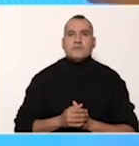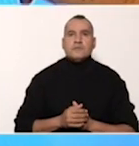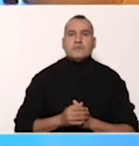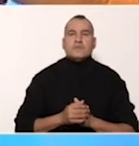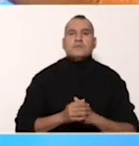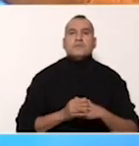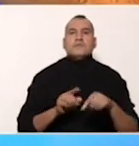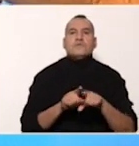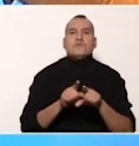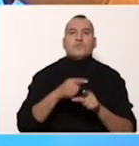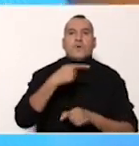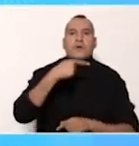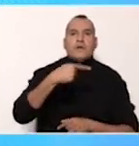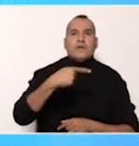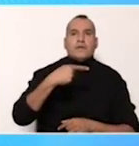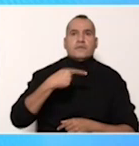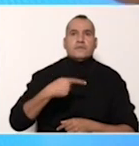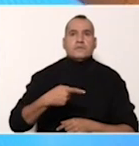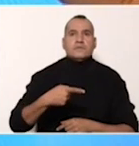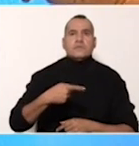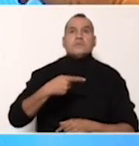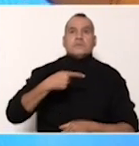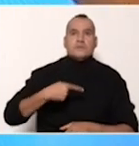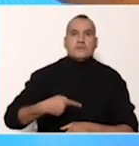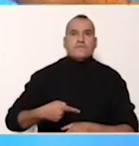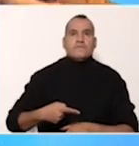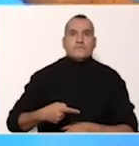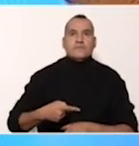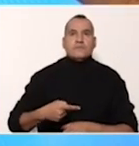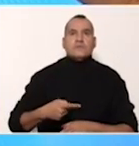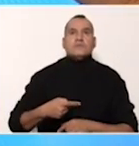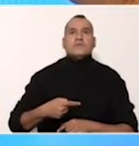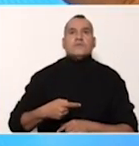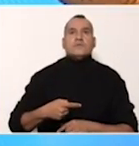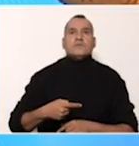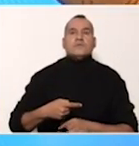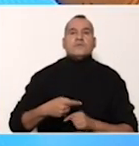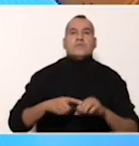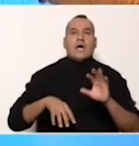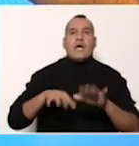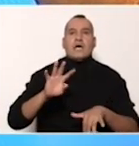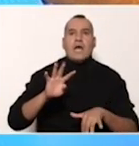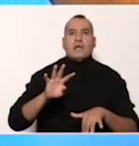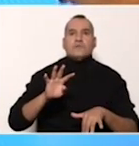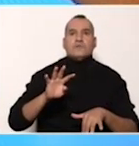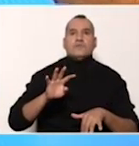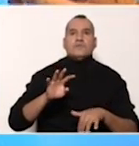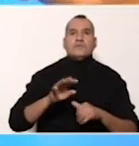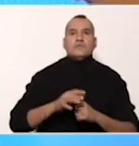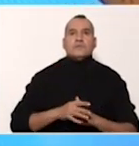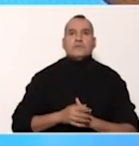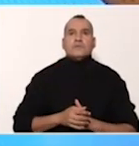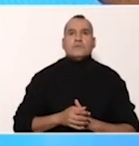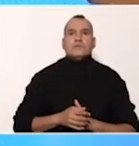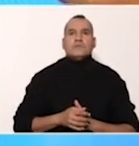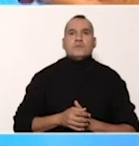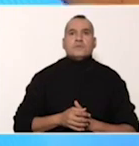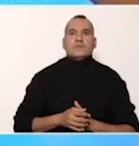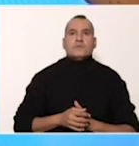Aquí son signos iguales, coloco el mismo y lo sumo, el mismo signo y lo sumo. 8 y 6,